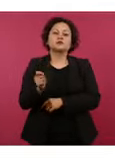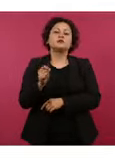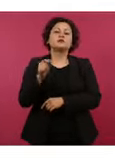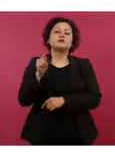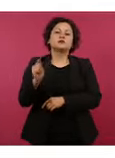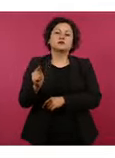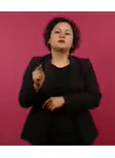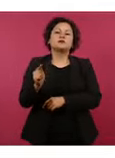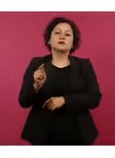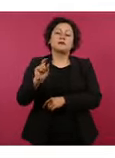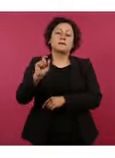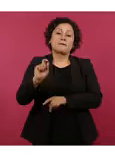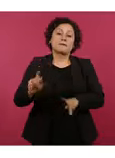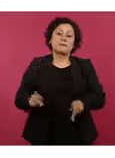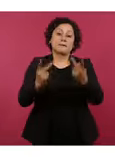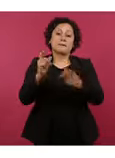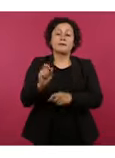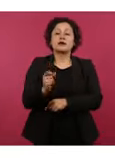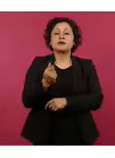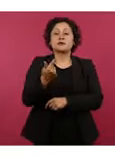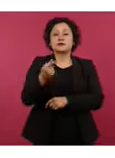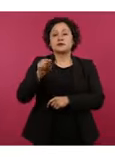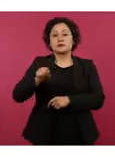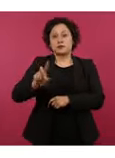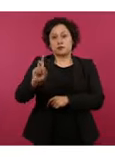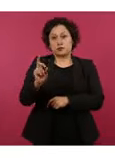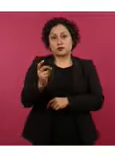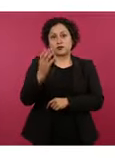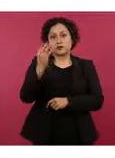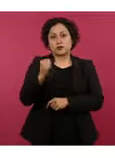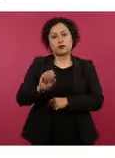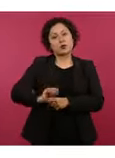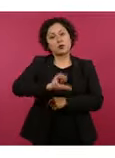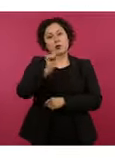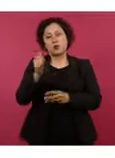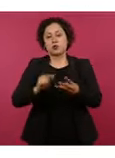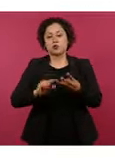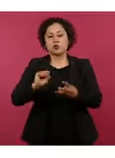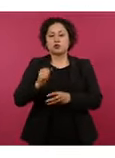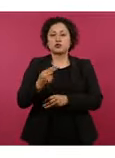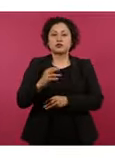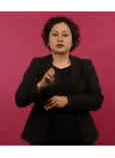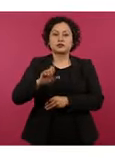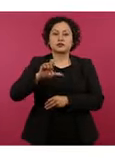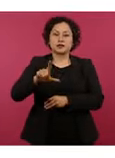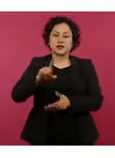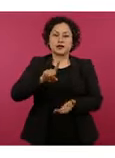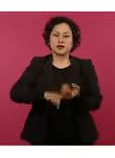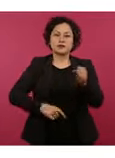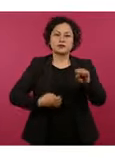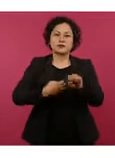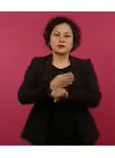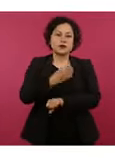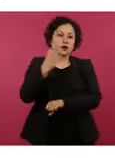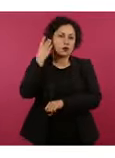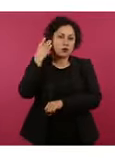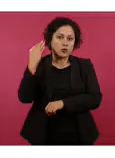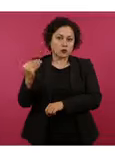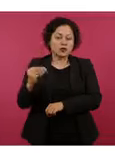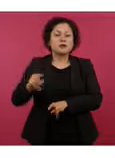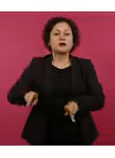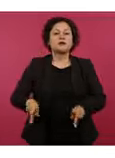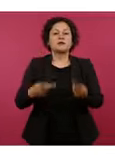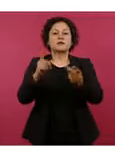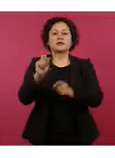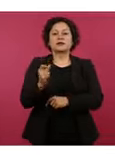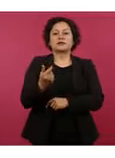a 27 pesos con 39 centavos. Shell, por ejemplo, en la capital del estado de Colima, en 27 pesos con 9